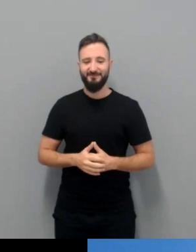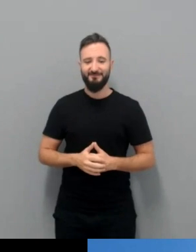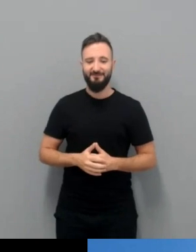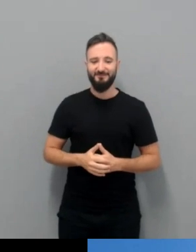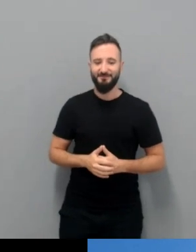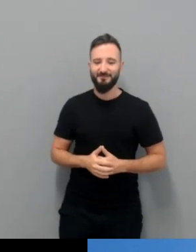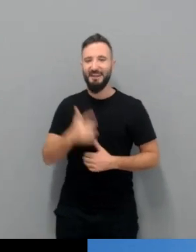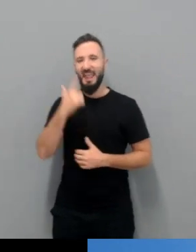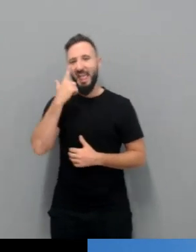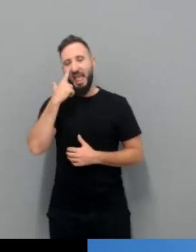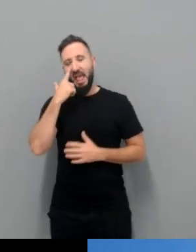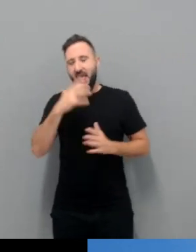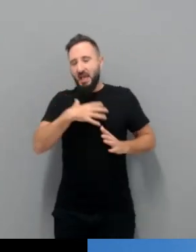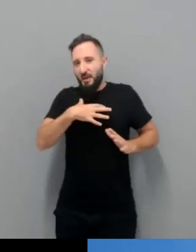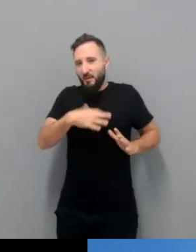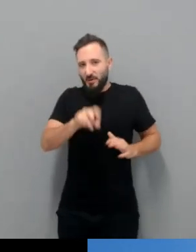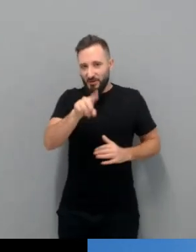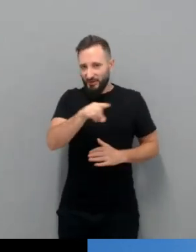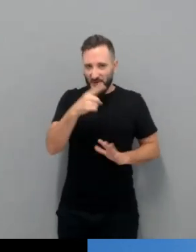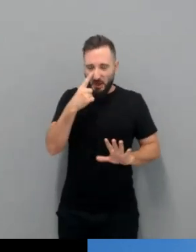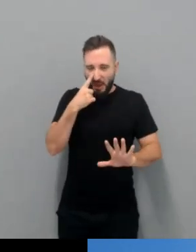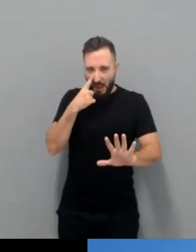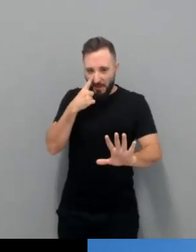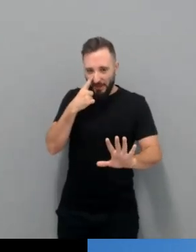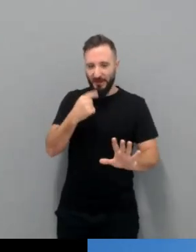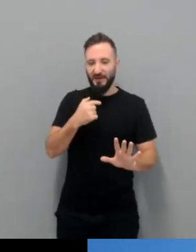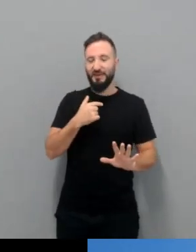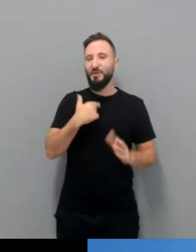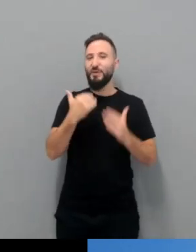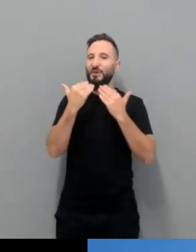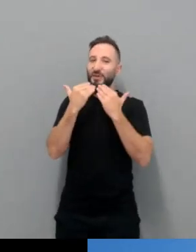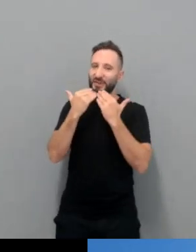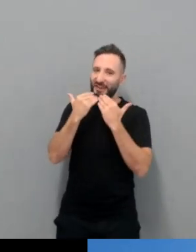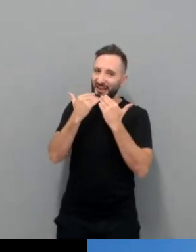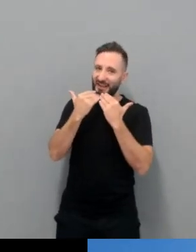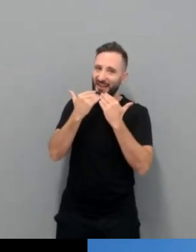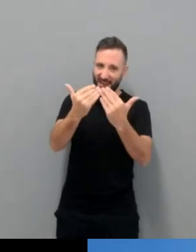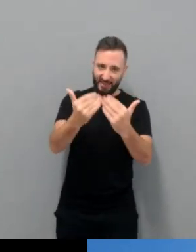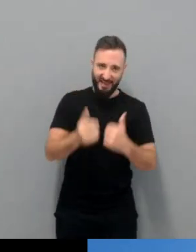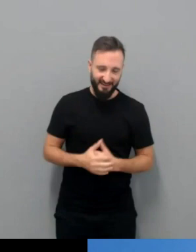A ver si puedo. Te tengo que dar las gracias